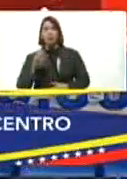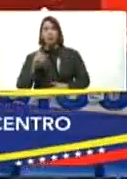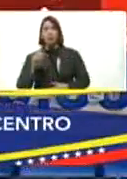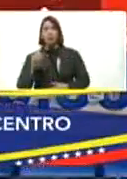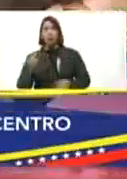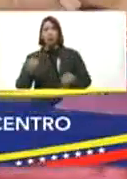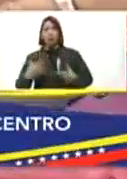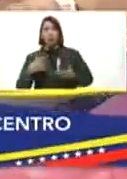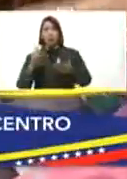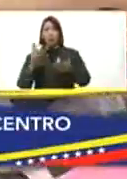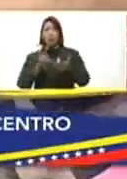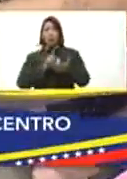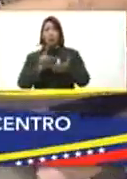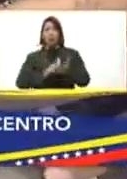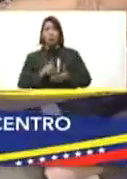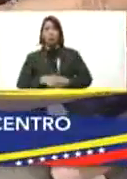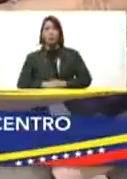regalo